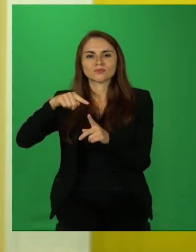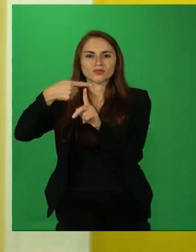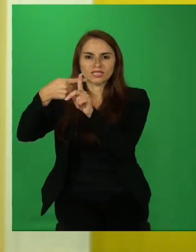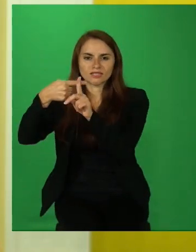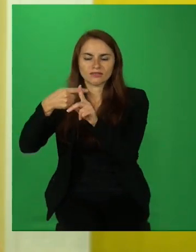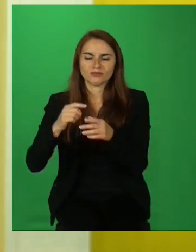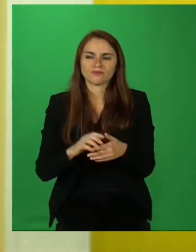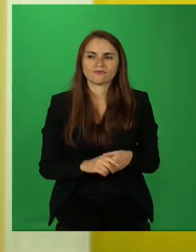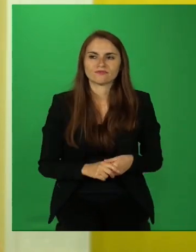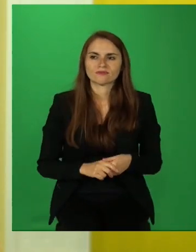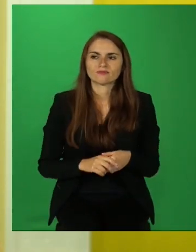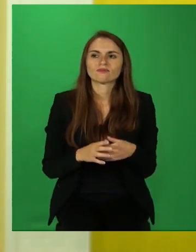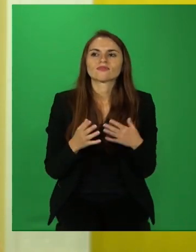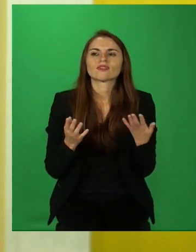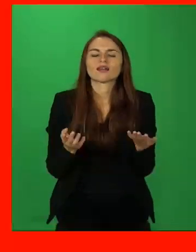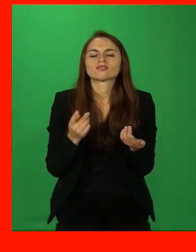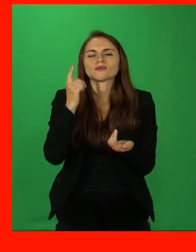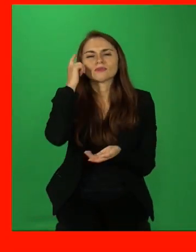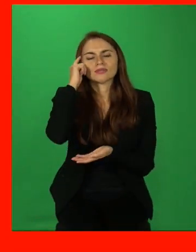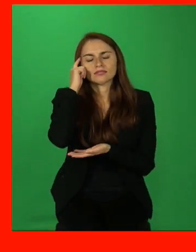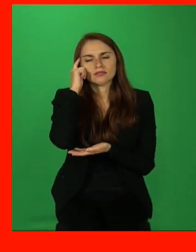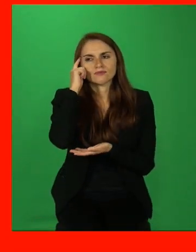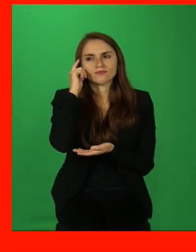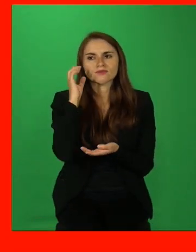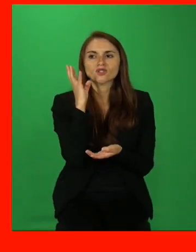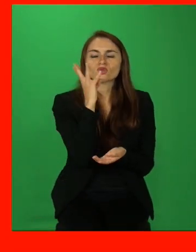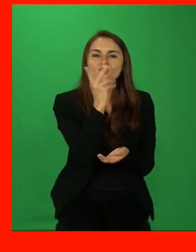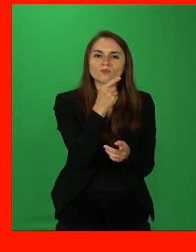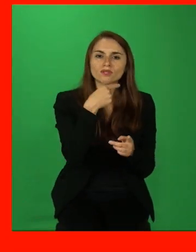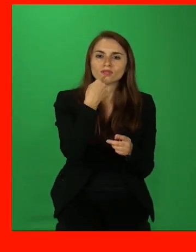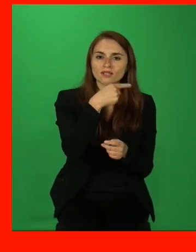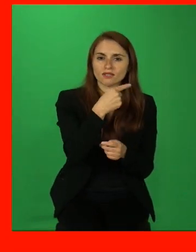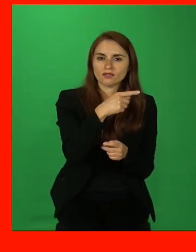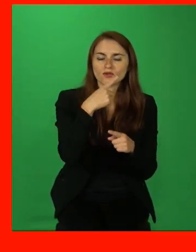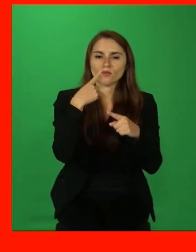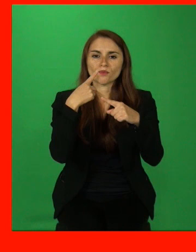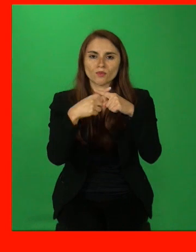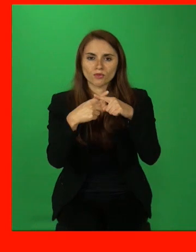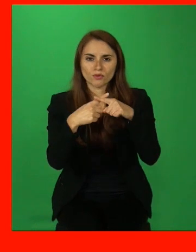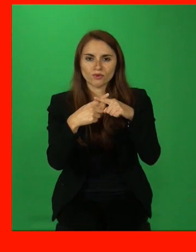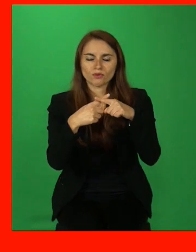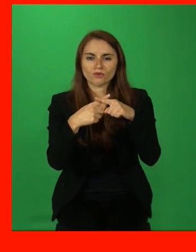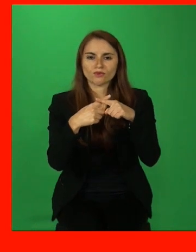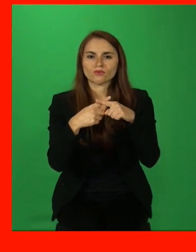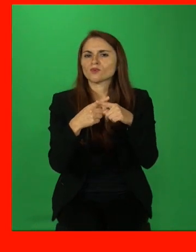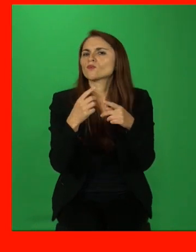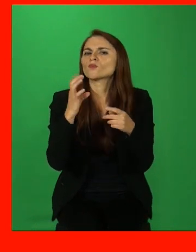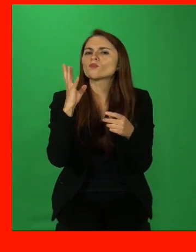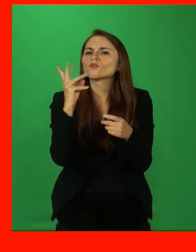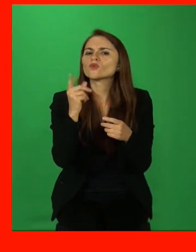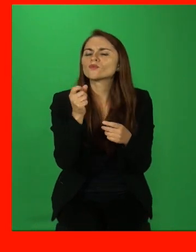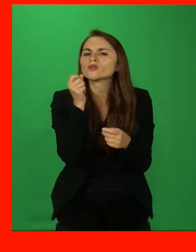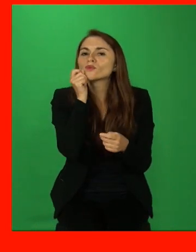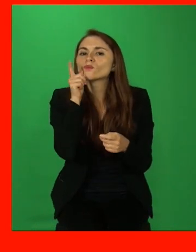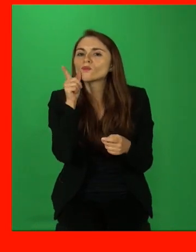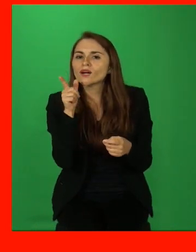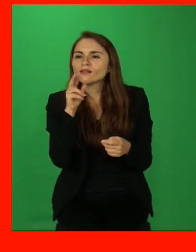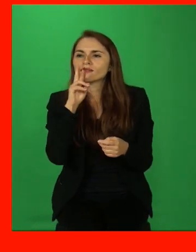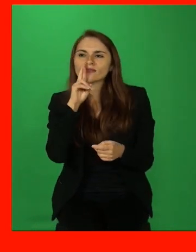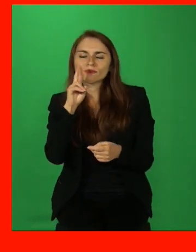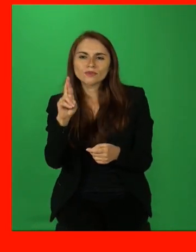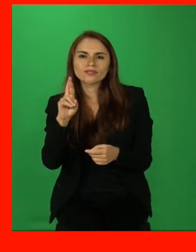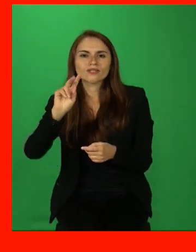entonces tú ahora te tienes que preguntar un número negativo multiplicado porque el número me va a dar